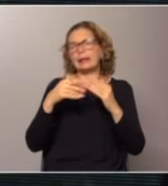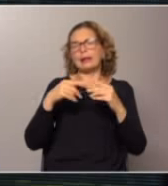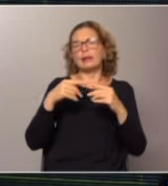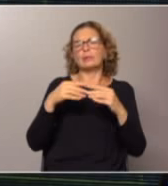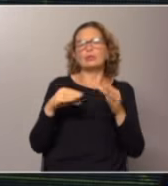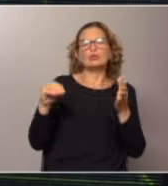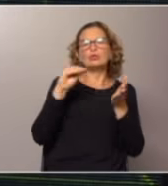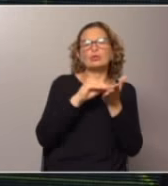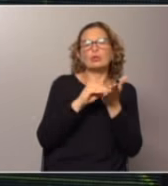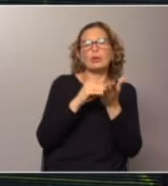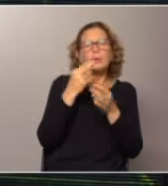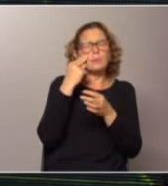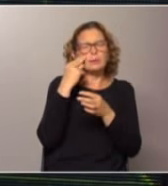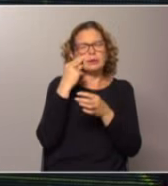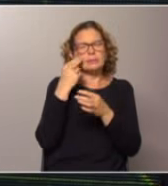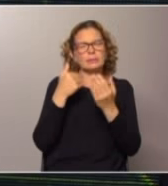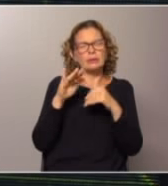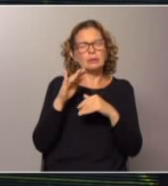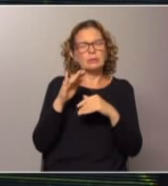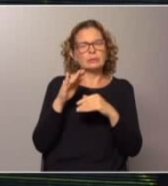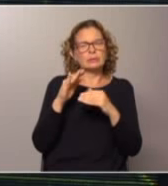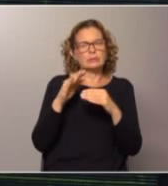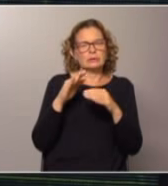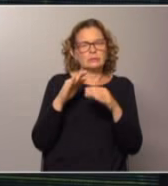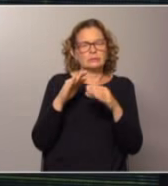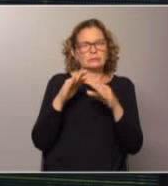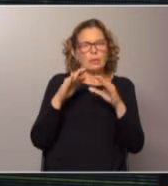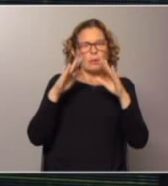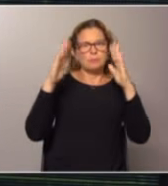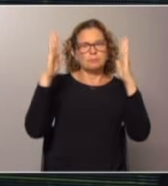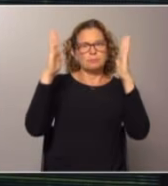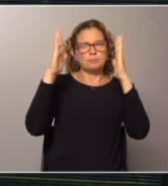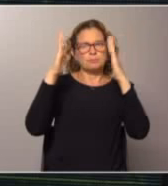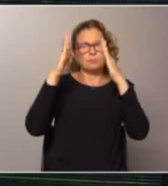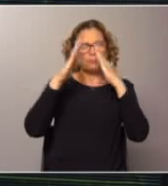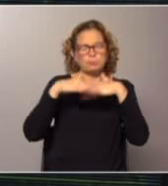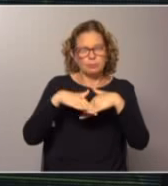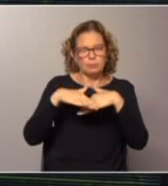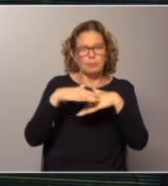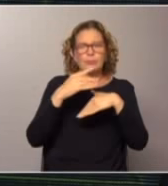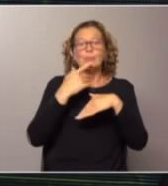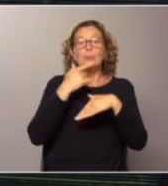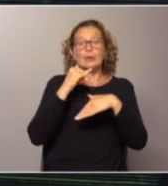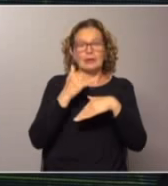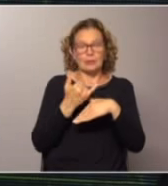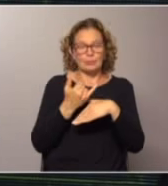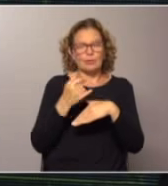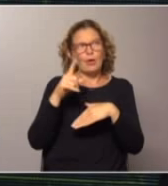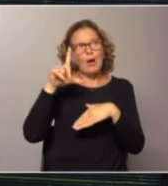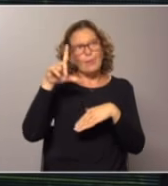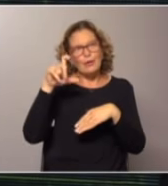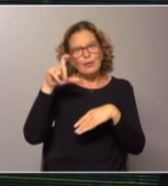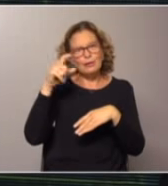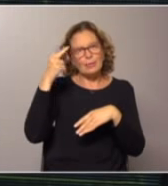fue dicen algunos es como cuando se rompe el castillo de naipes de wall street y esa lógica de